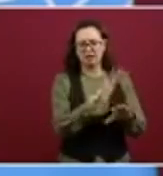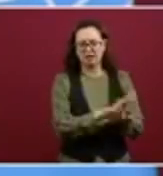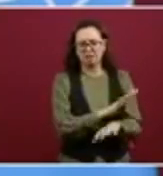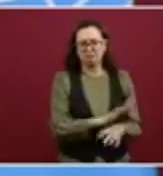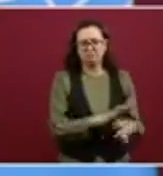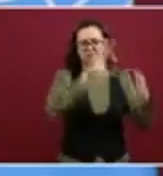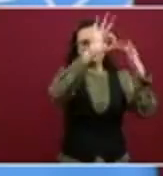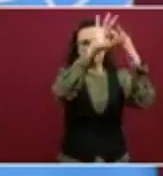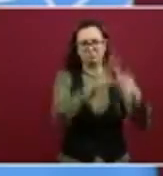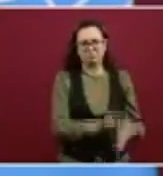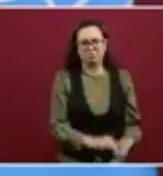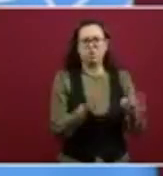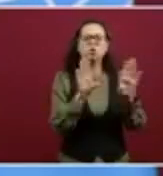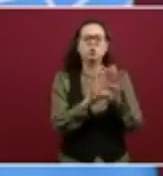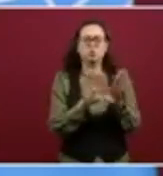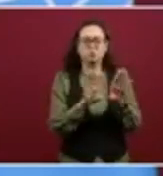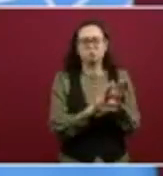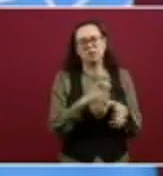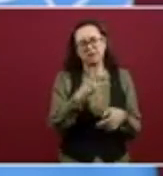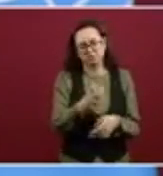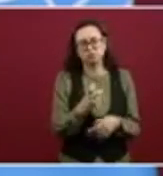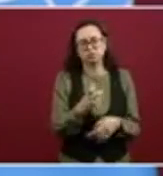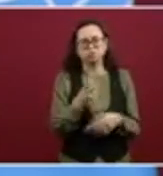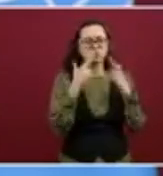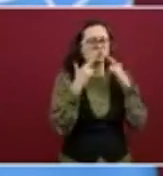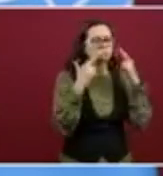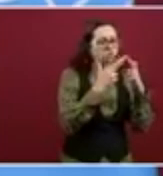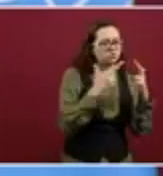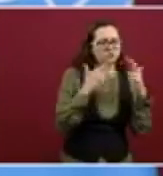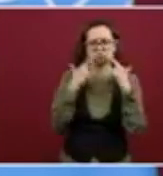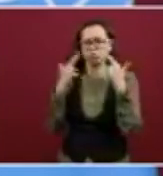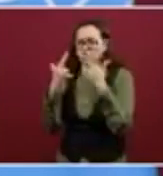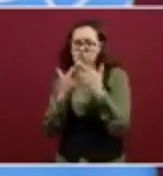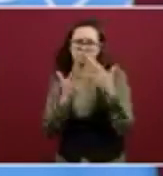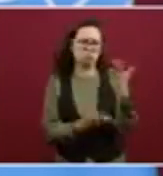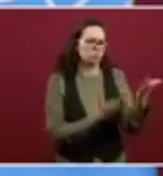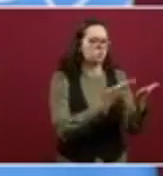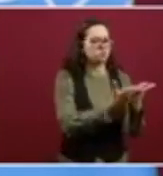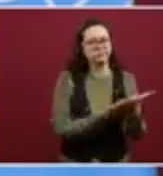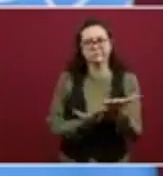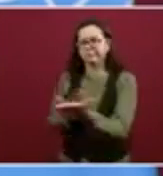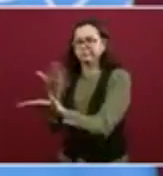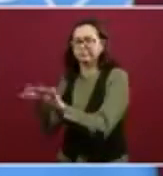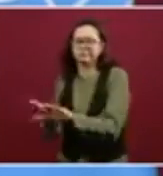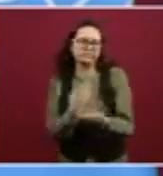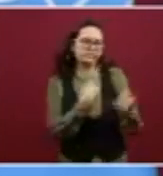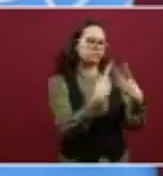reforma constitucional. Entonces, es dialogar,